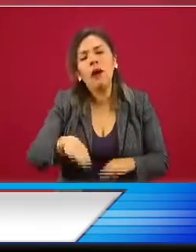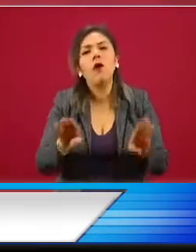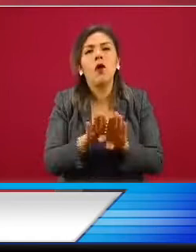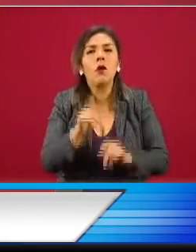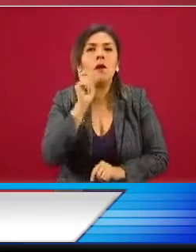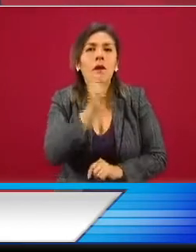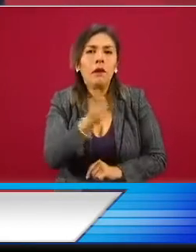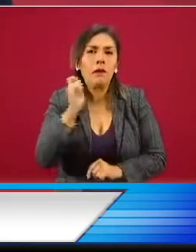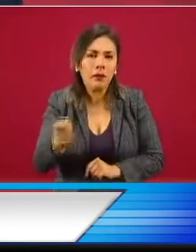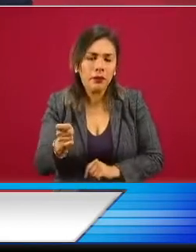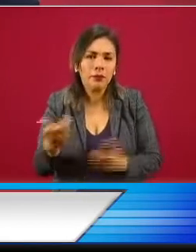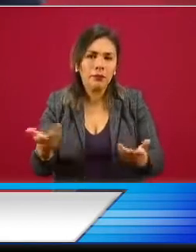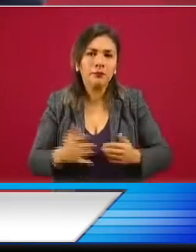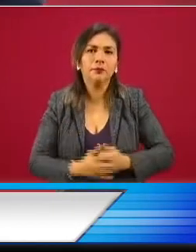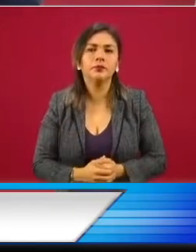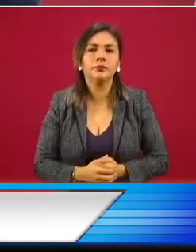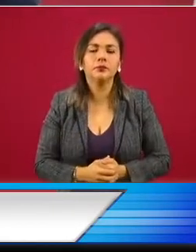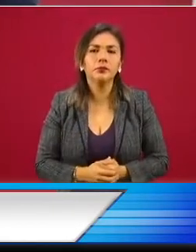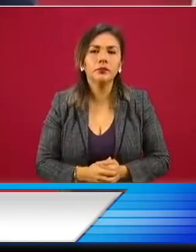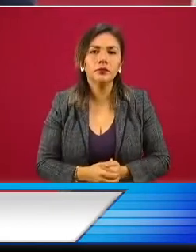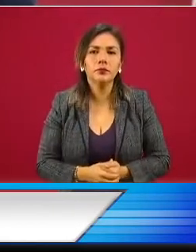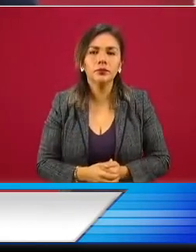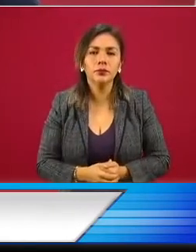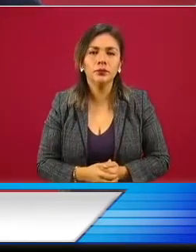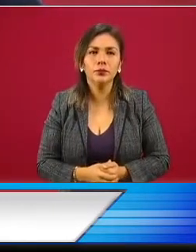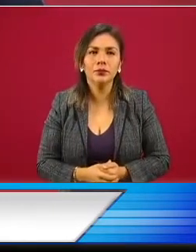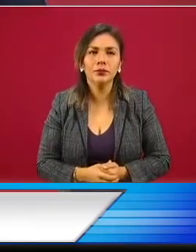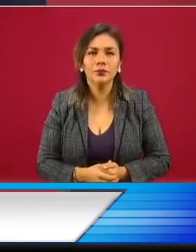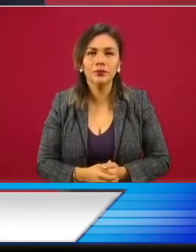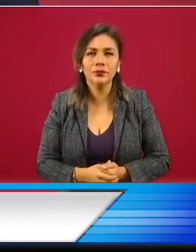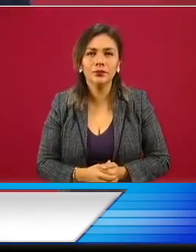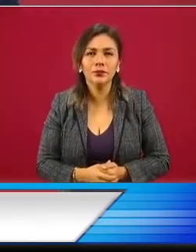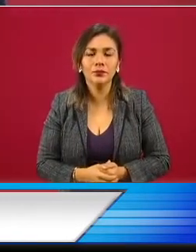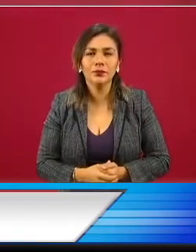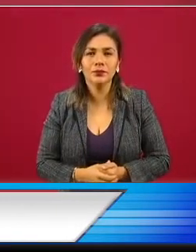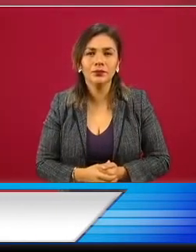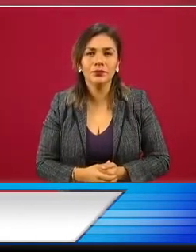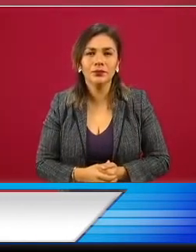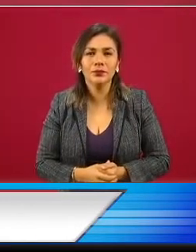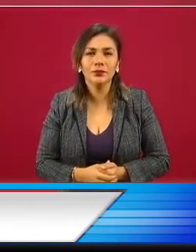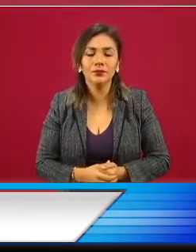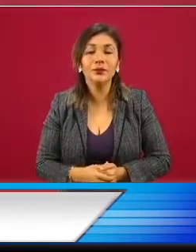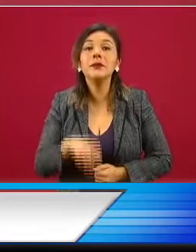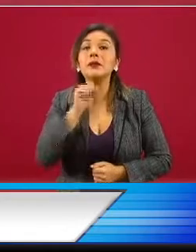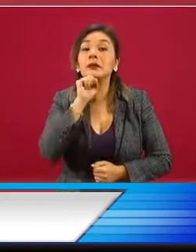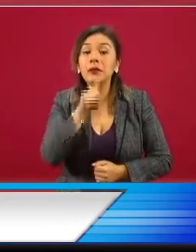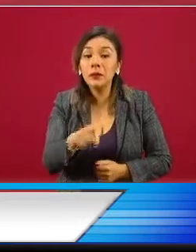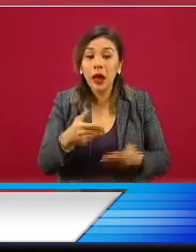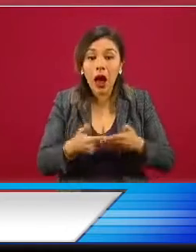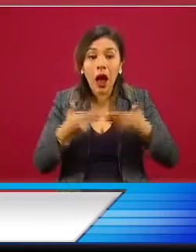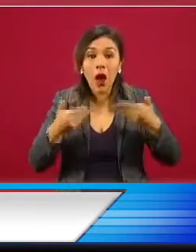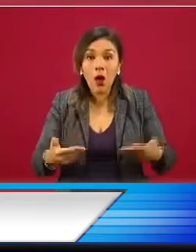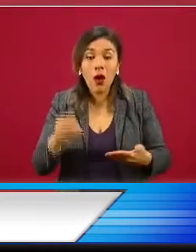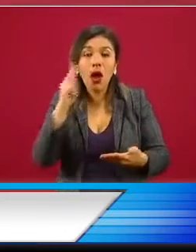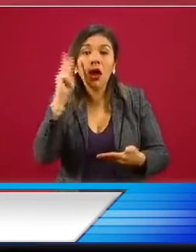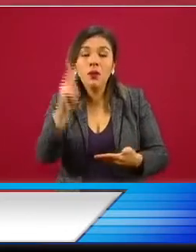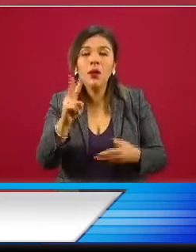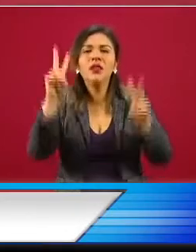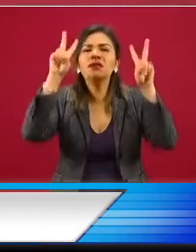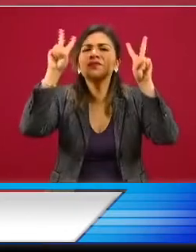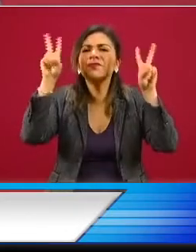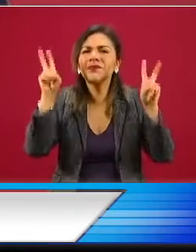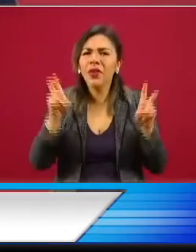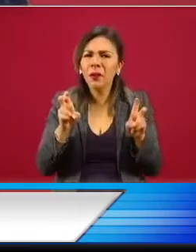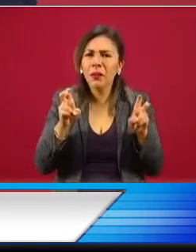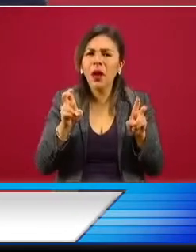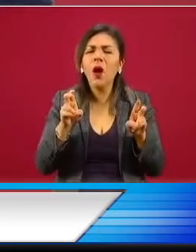Cancún, pasando por Escárcega, Campeche, Mérida y finalmente Tulum, quedando solo pendiente los tramos Tulum-Bacalar,